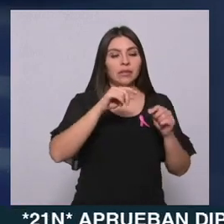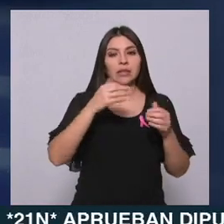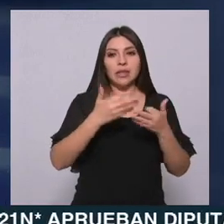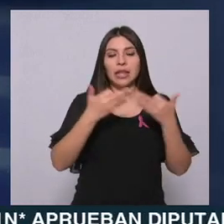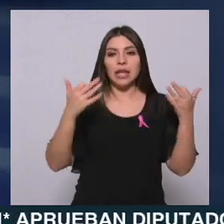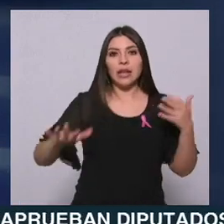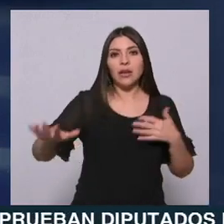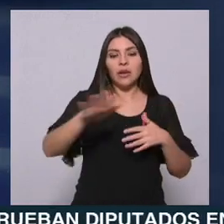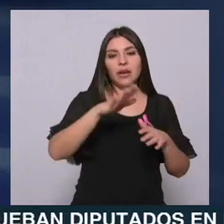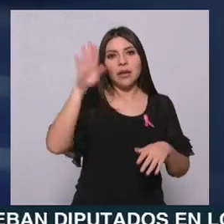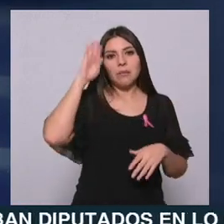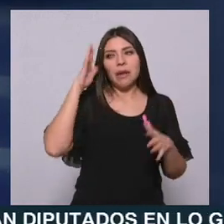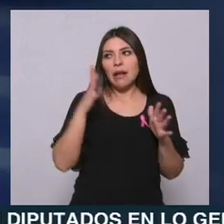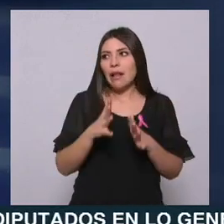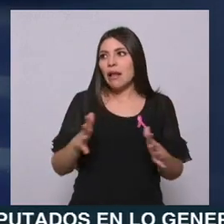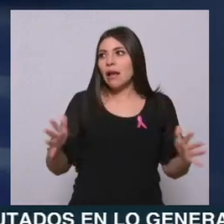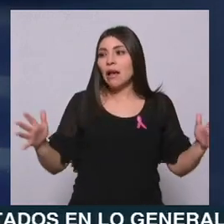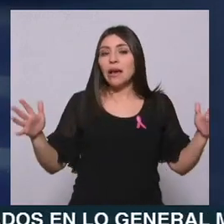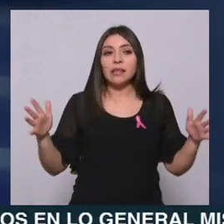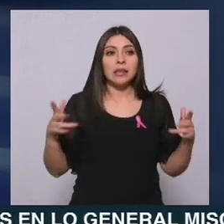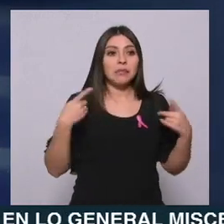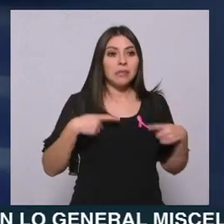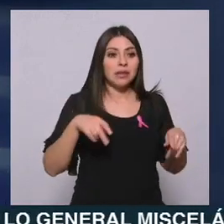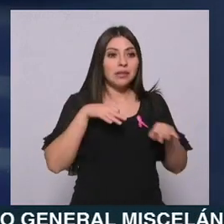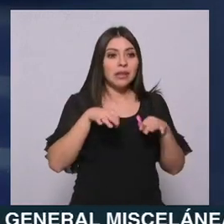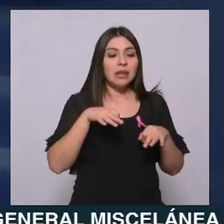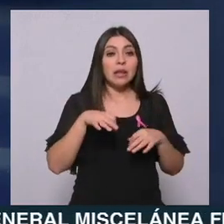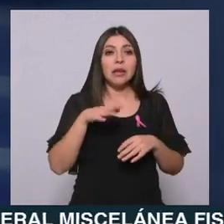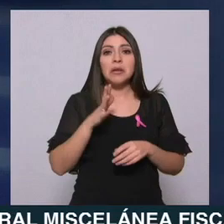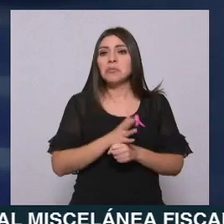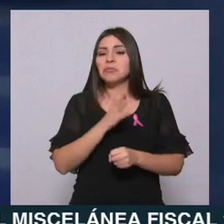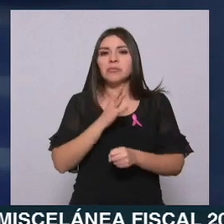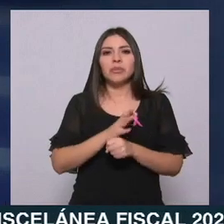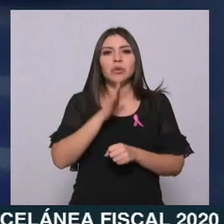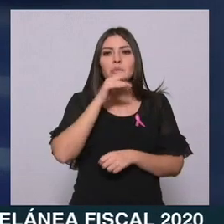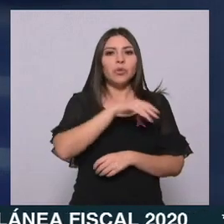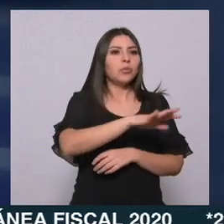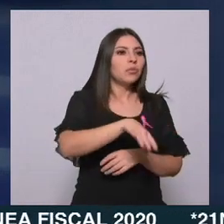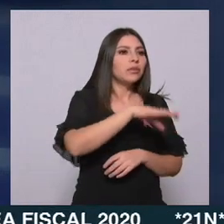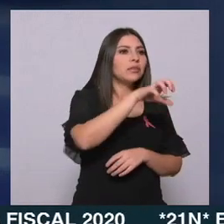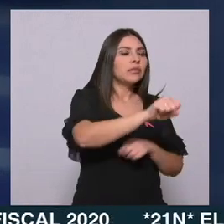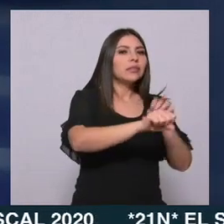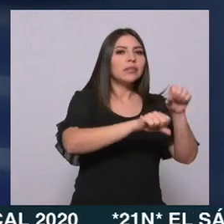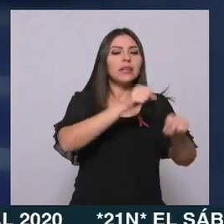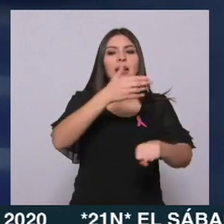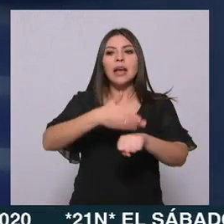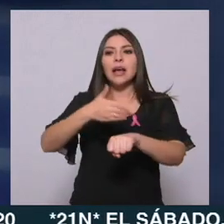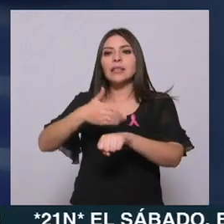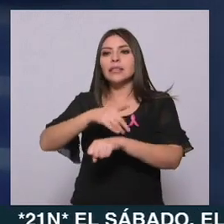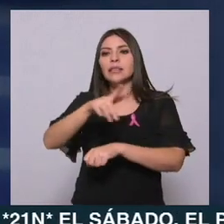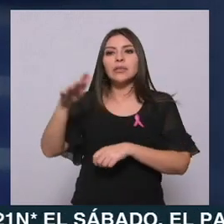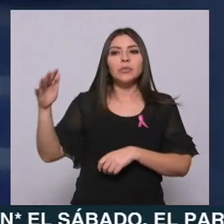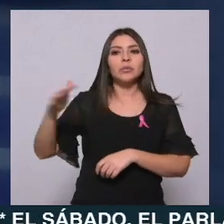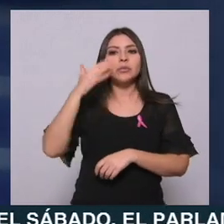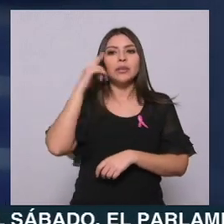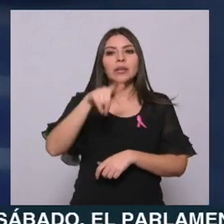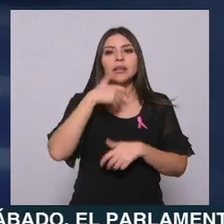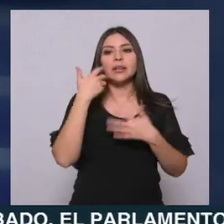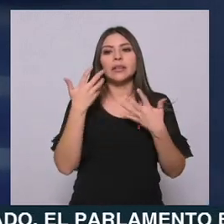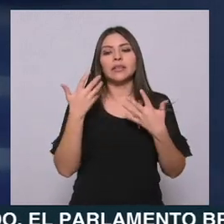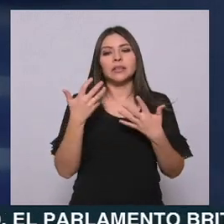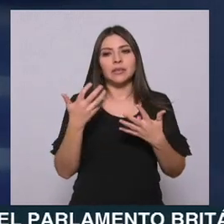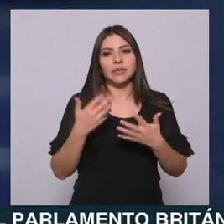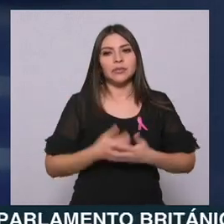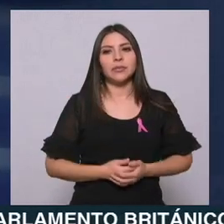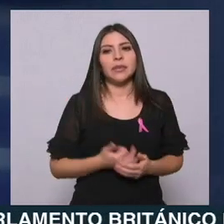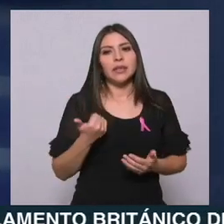alcanza, el personal nunca es suficiente para poder perseguir el delito con la celeridad o la eficacia que uno desearía, ¿no?